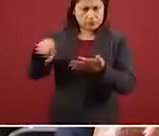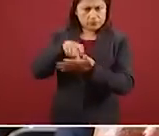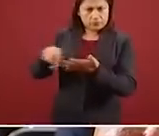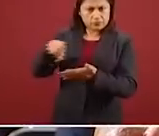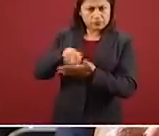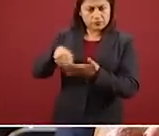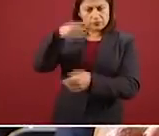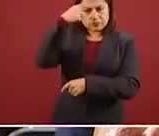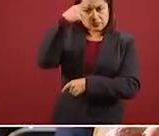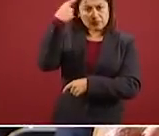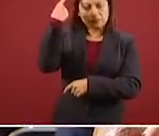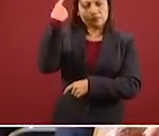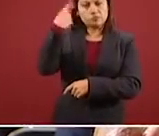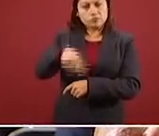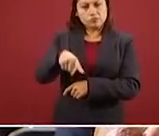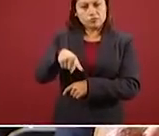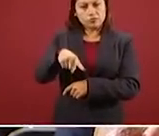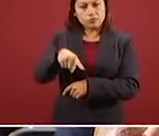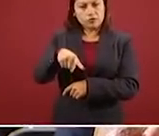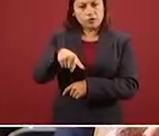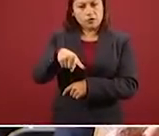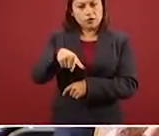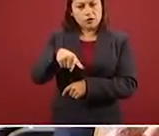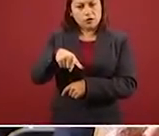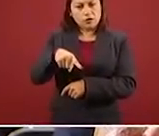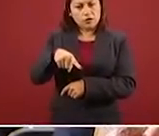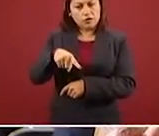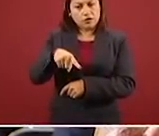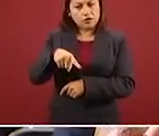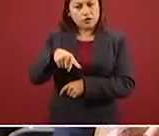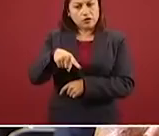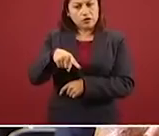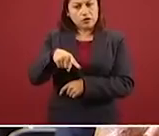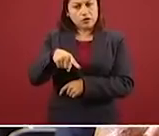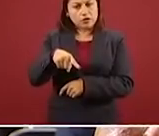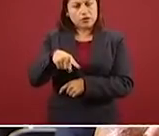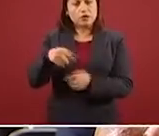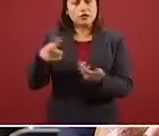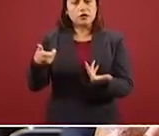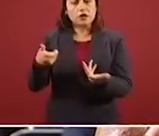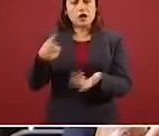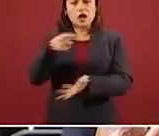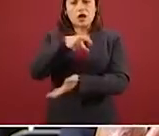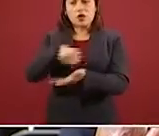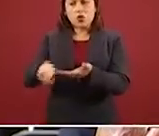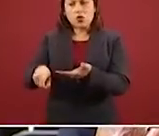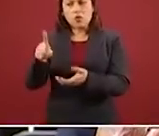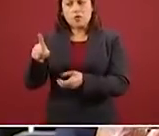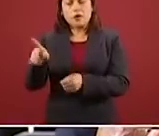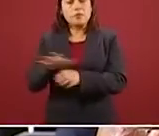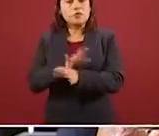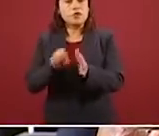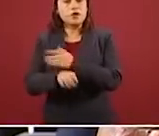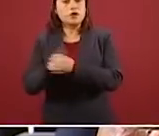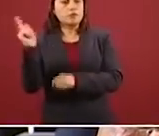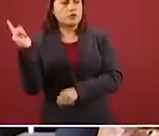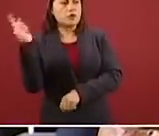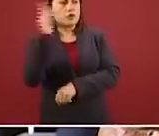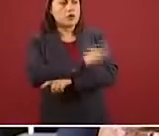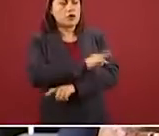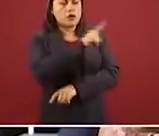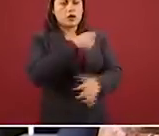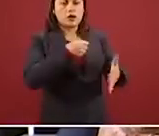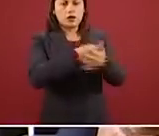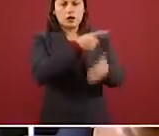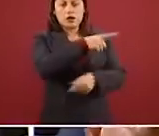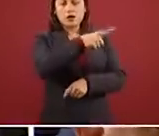contratos que se quedaron pendientes por la obra que no se concluyó en el aeropuerto de Texcoco. O sea, el pueblo está invirtiendo, el gobierno